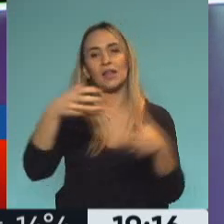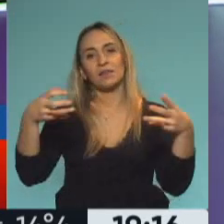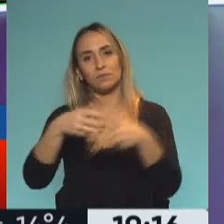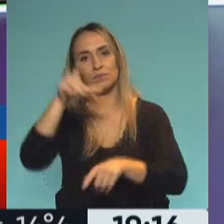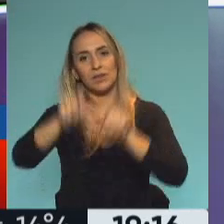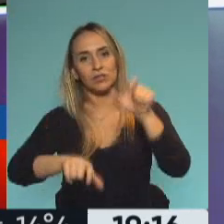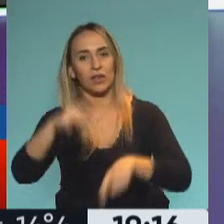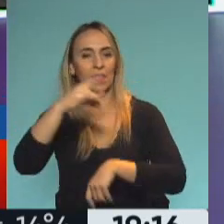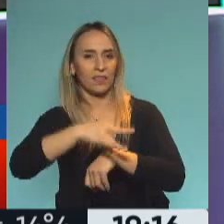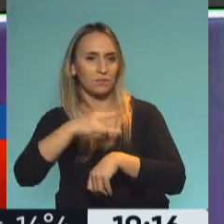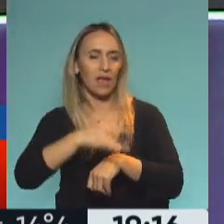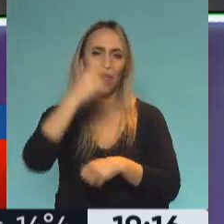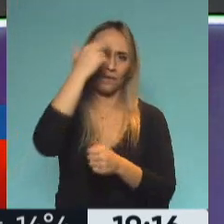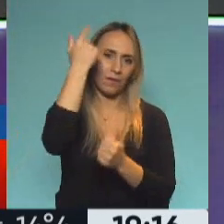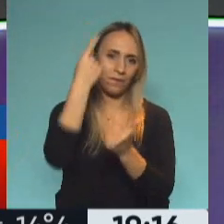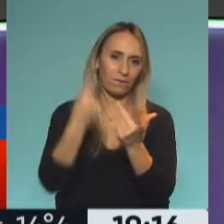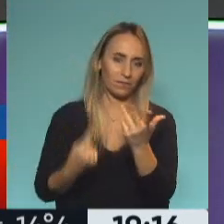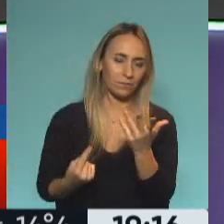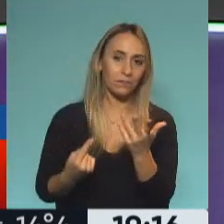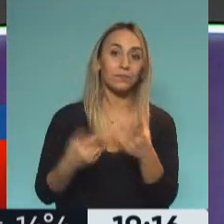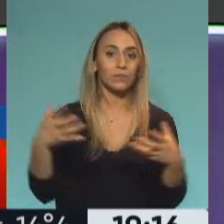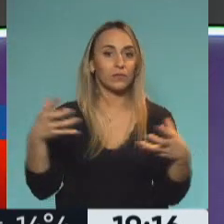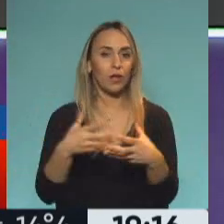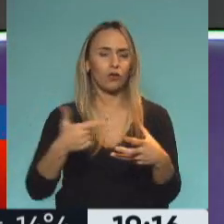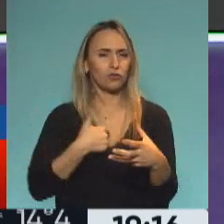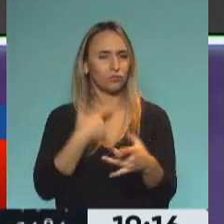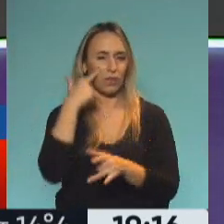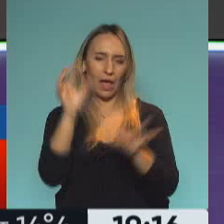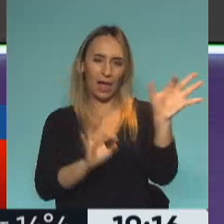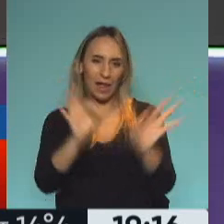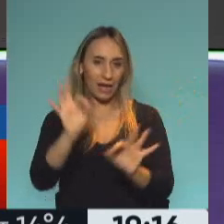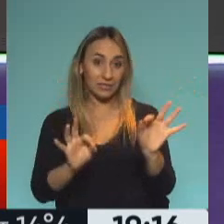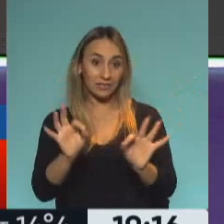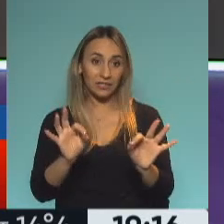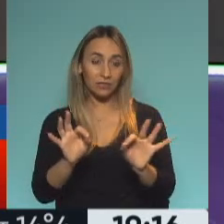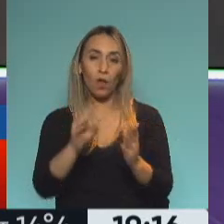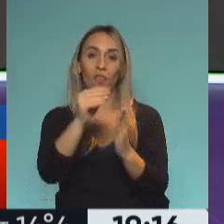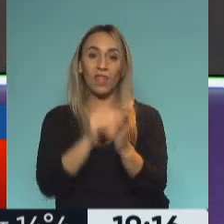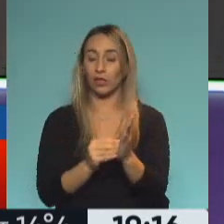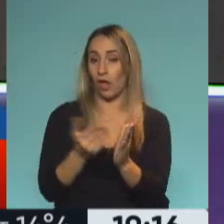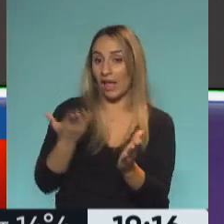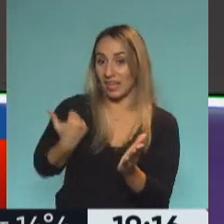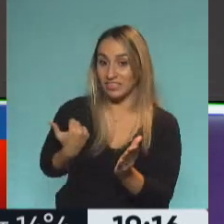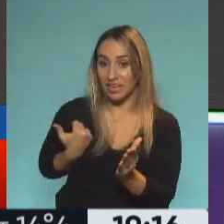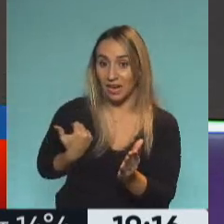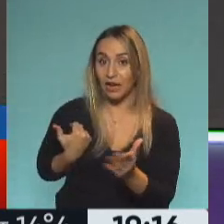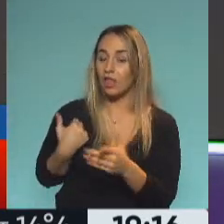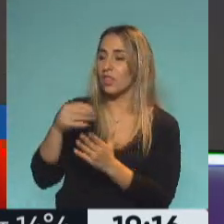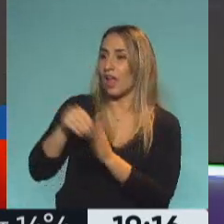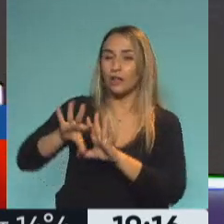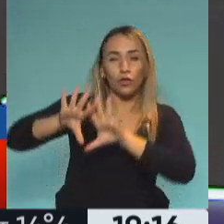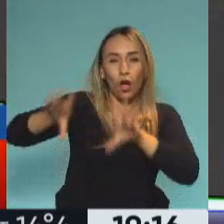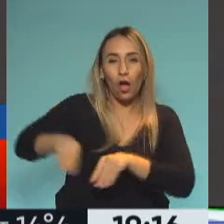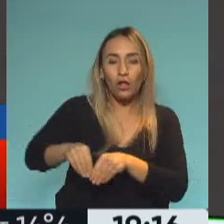pacientes mayores y todo lo demás, hice un análisis hoy con los datos que teníamos hasta ayer, de todos los fallecidos y